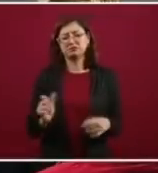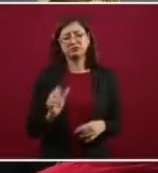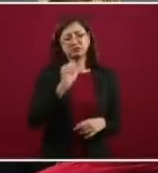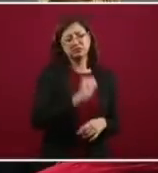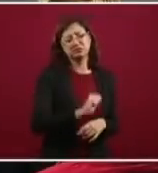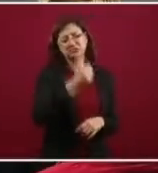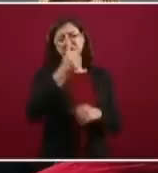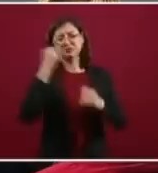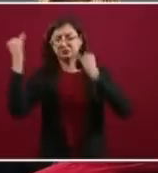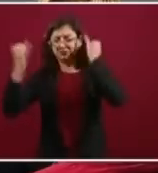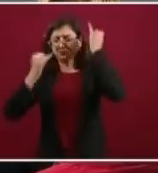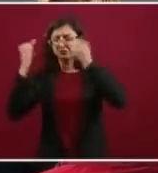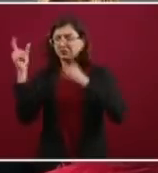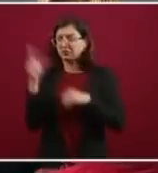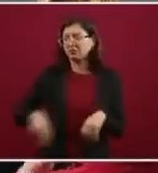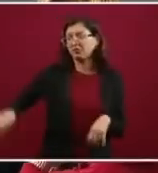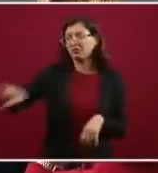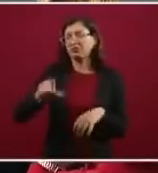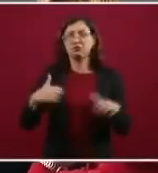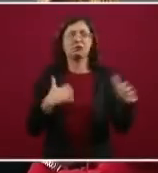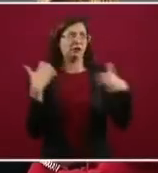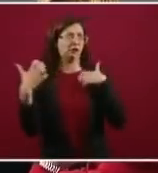pasiones.